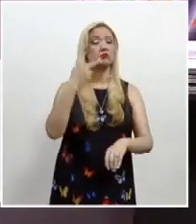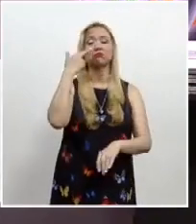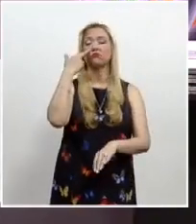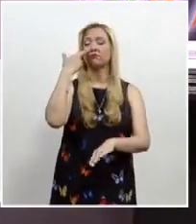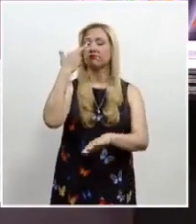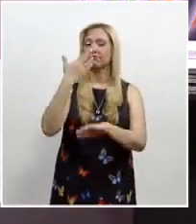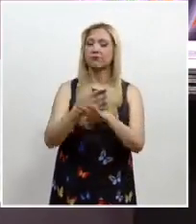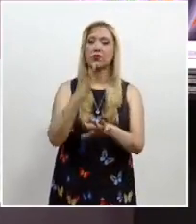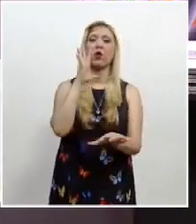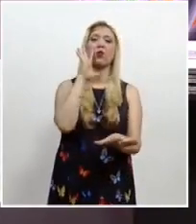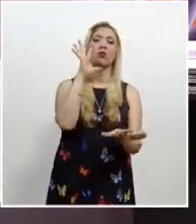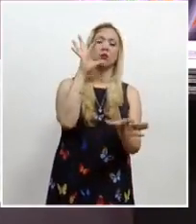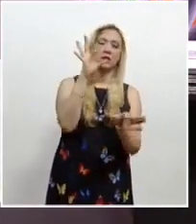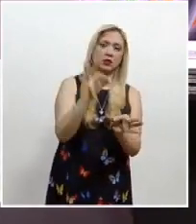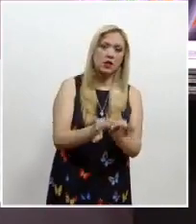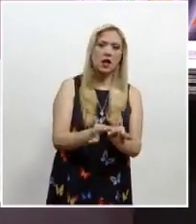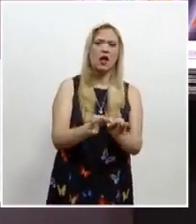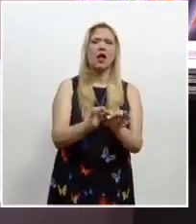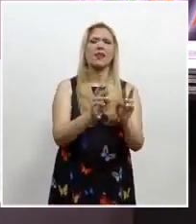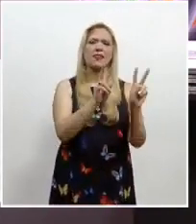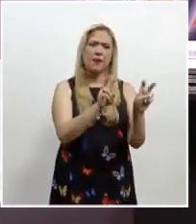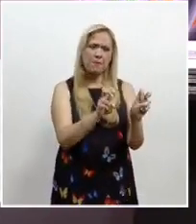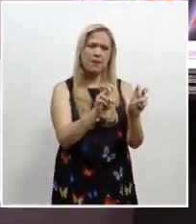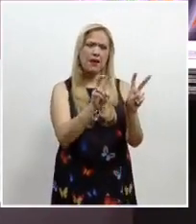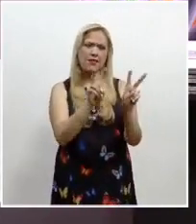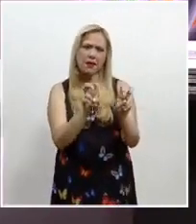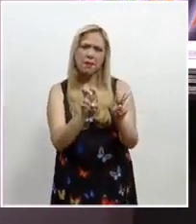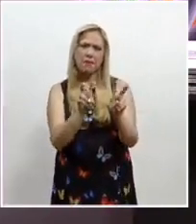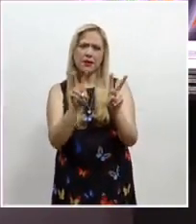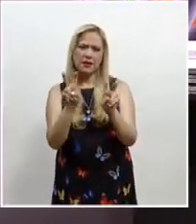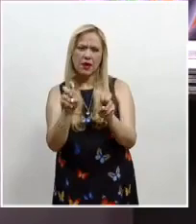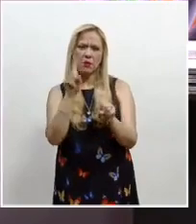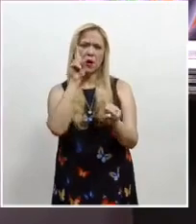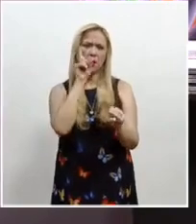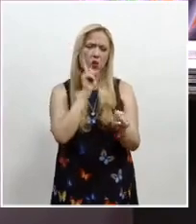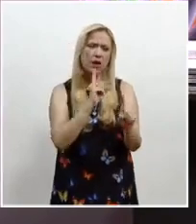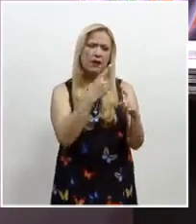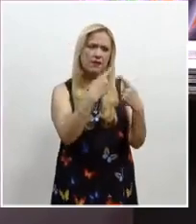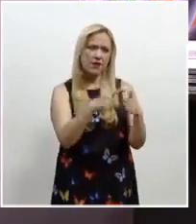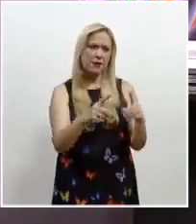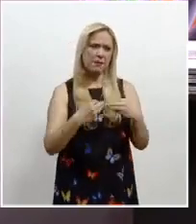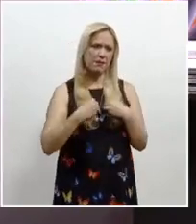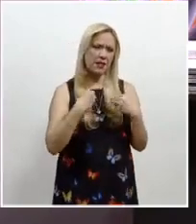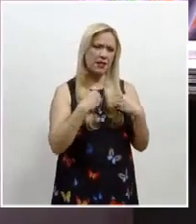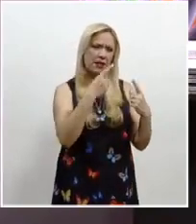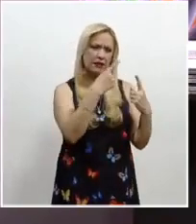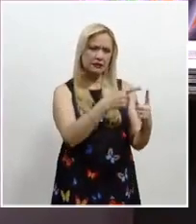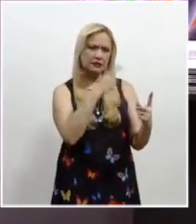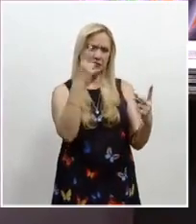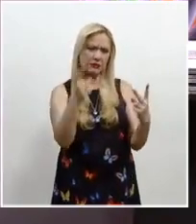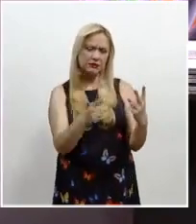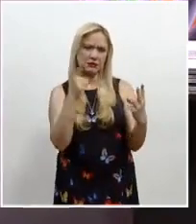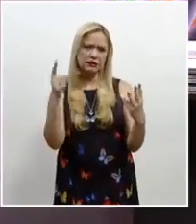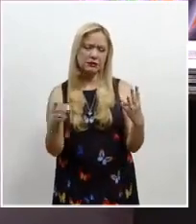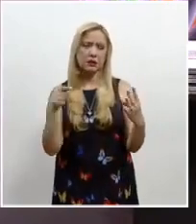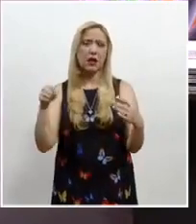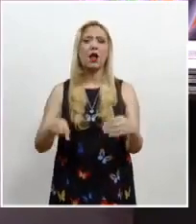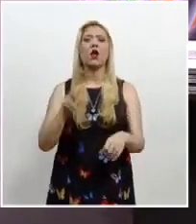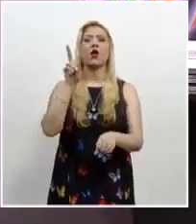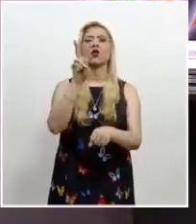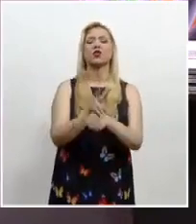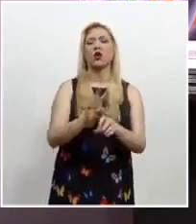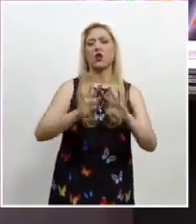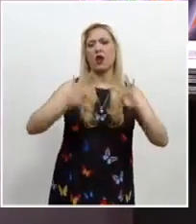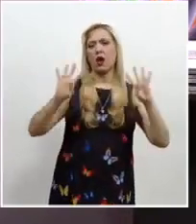este análisis de asunto por asunto con perspectiva de género, desde el ámbito de la administración del Consejo de la